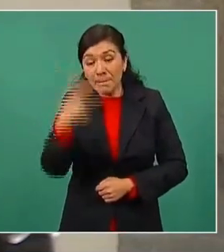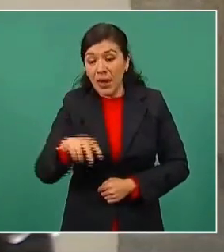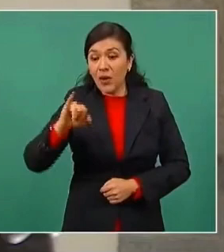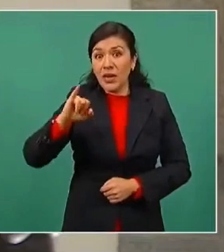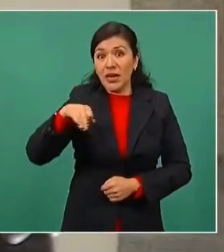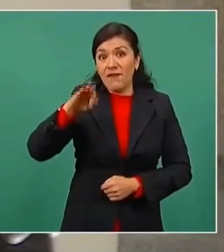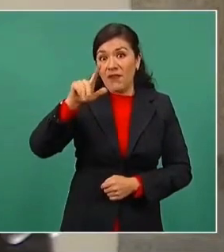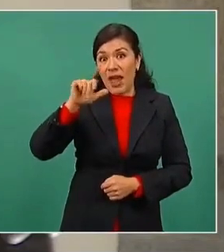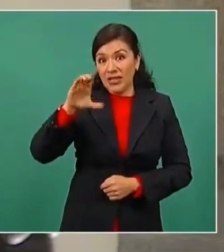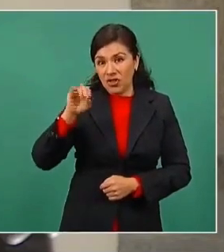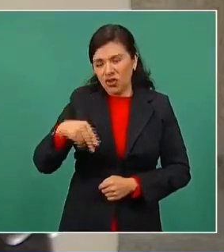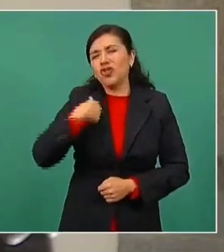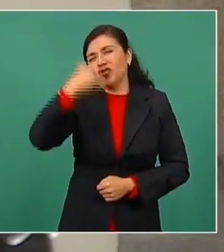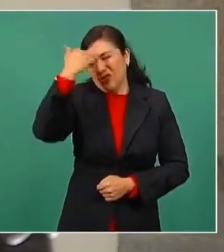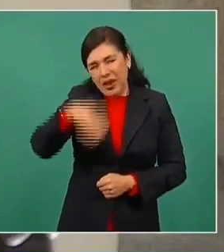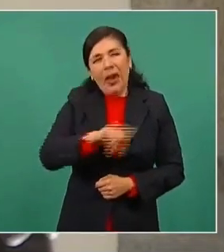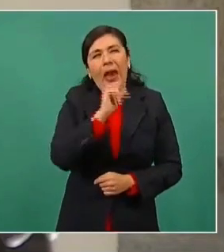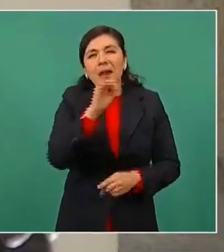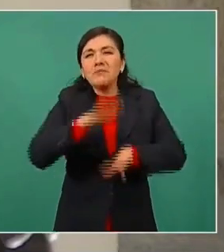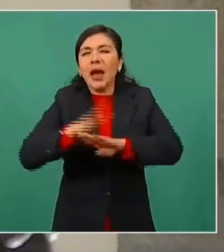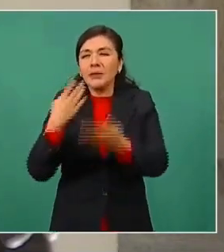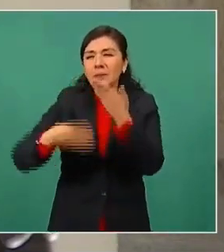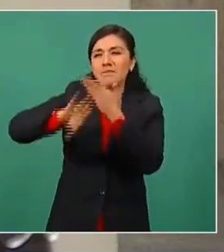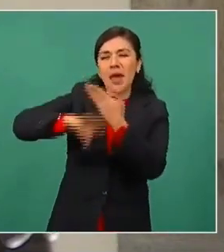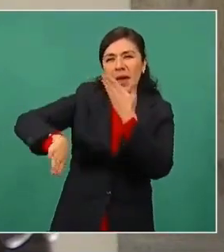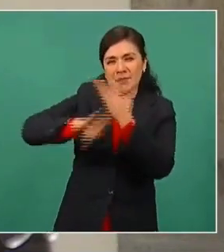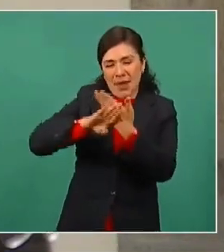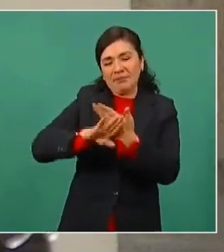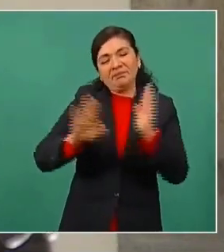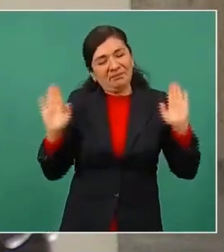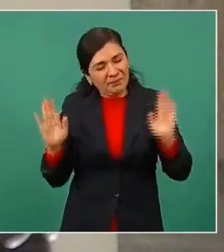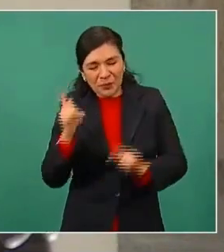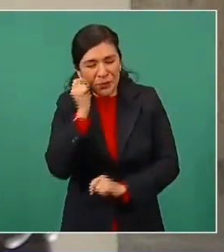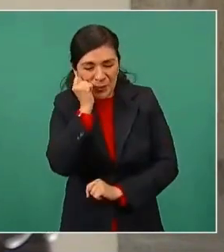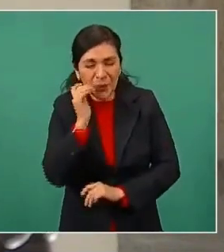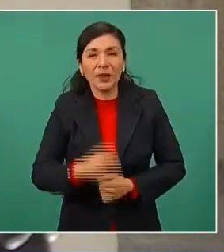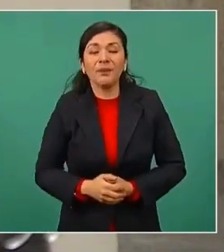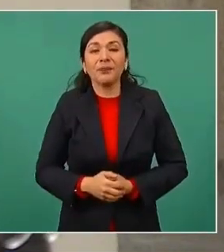que me van a atacar ahí, pero no importa, no es culpa de su gobierno.